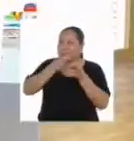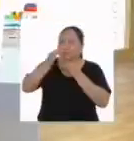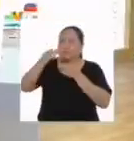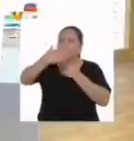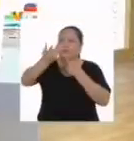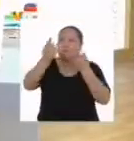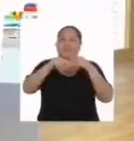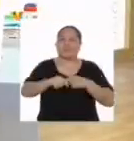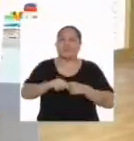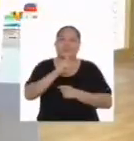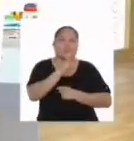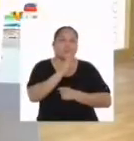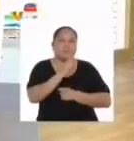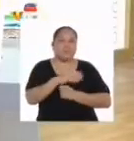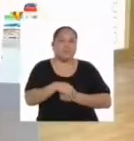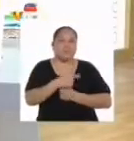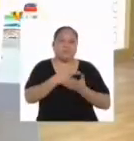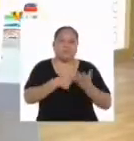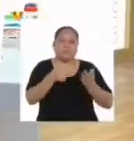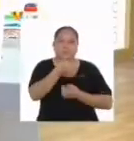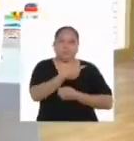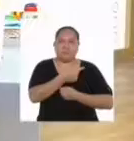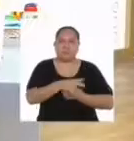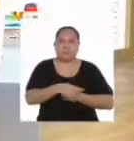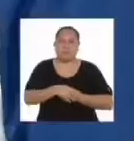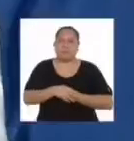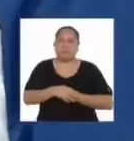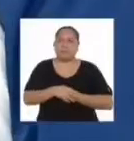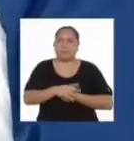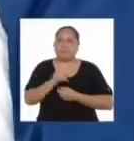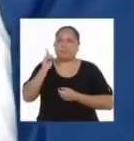supuesto. Rebot, ¿qué es esto?